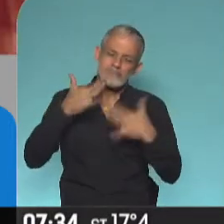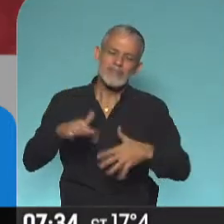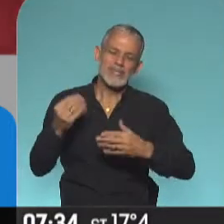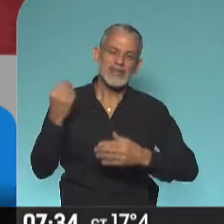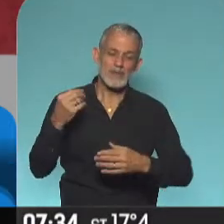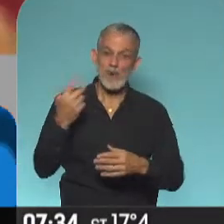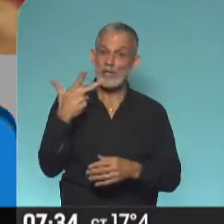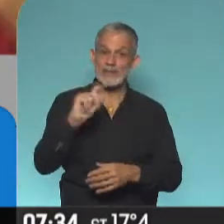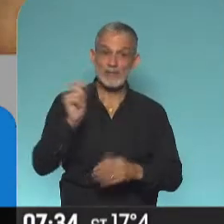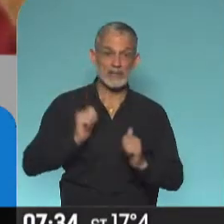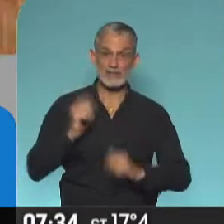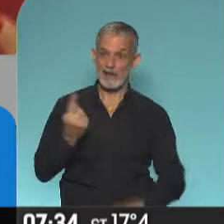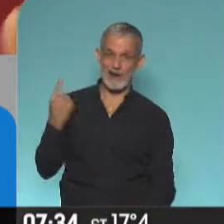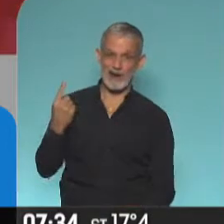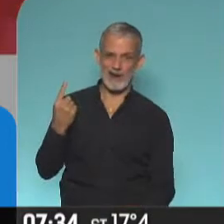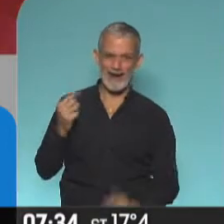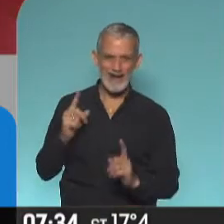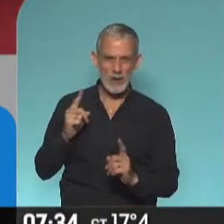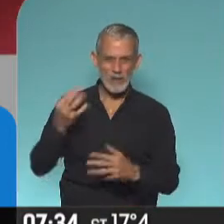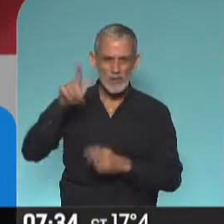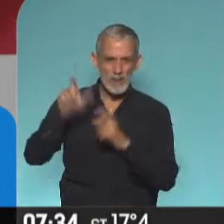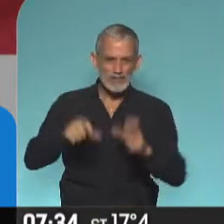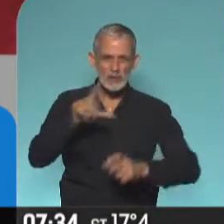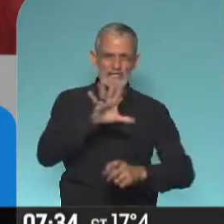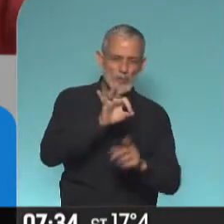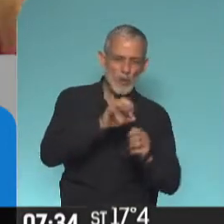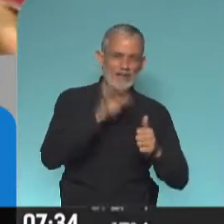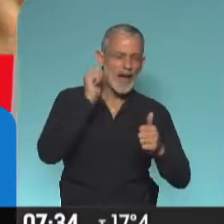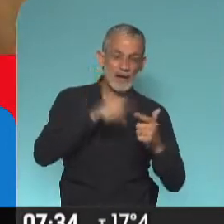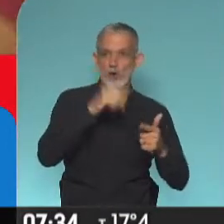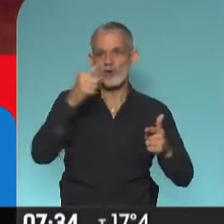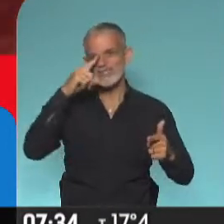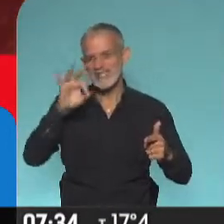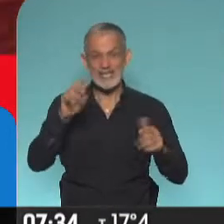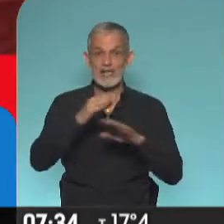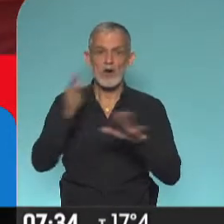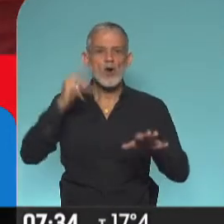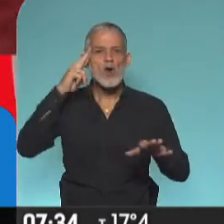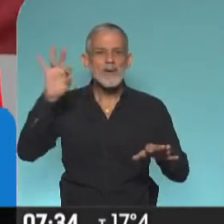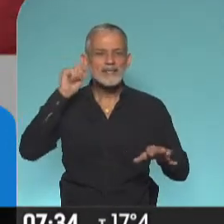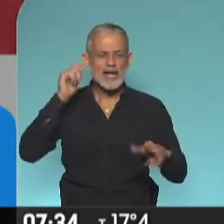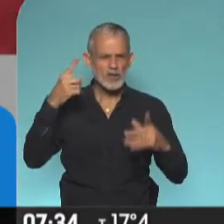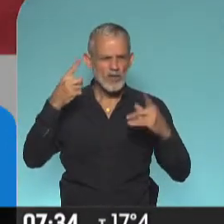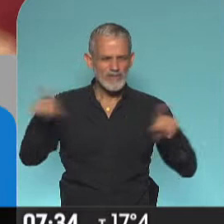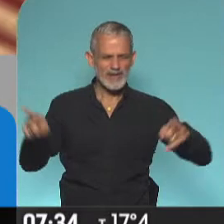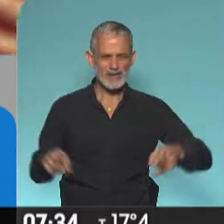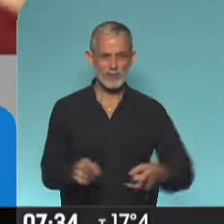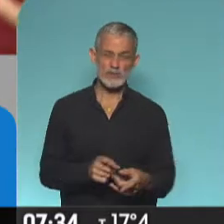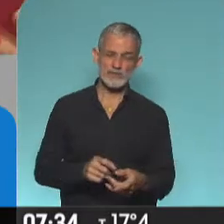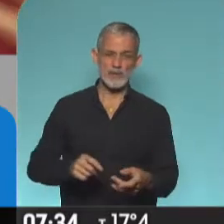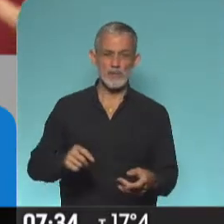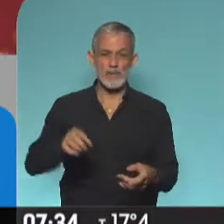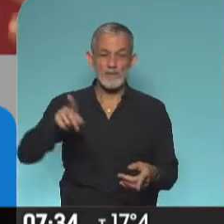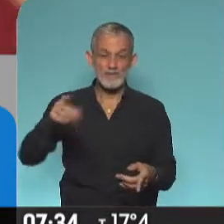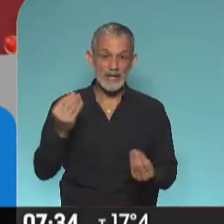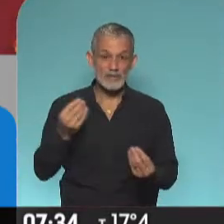que 3 meses no son iguales para una persona de 50 que para una persona de 70 o una persona de 90. Entonces, me